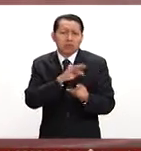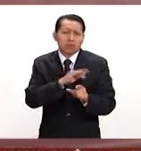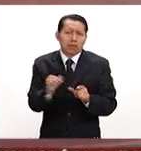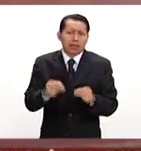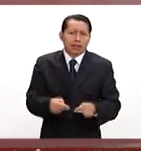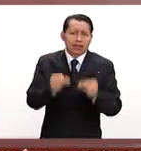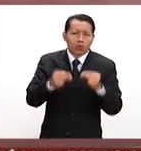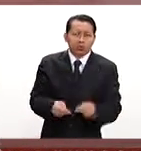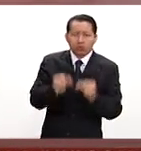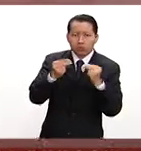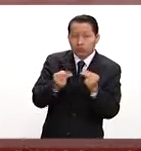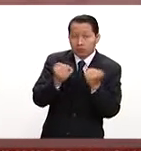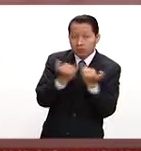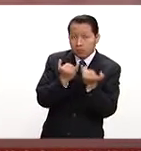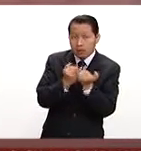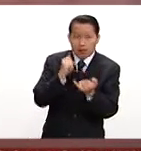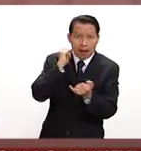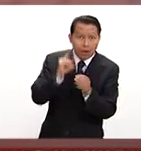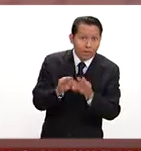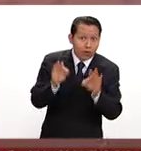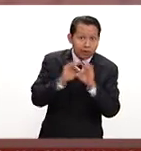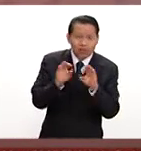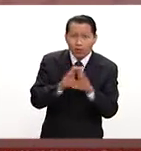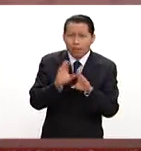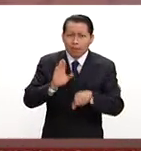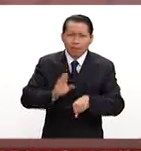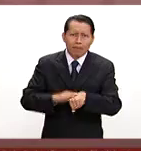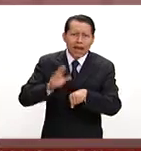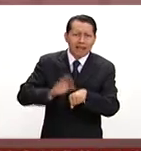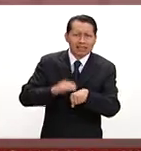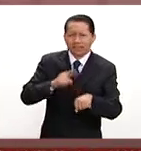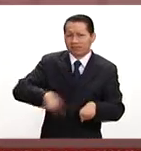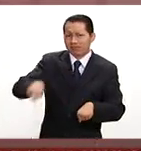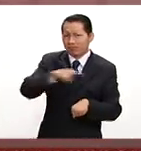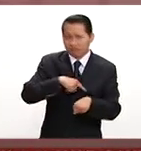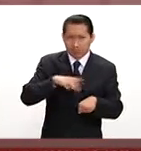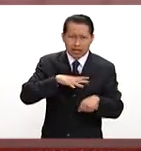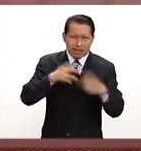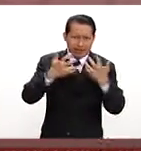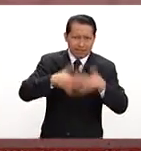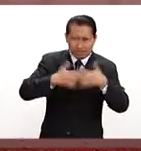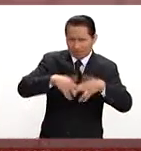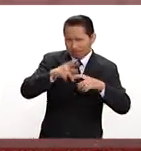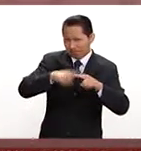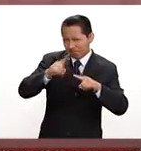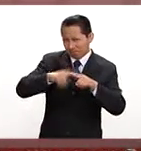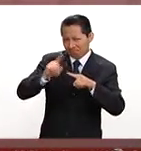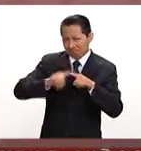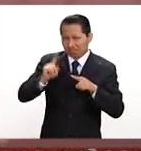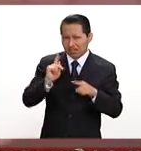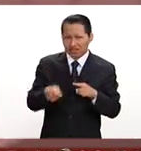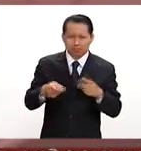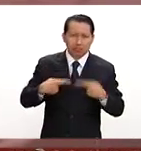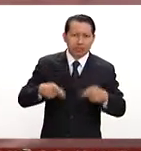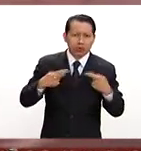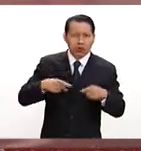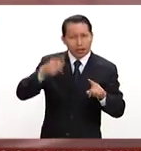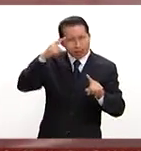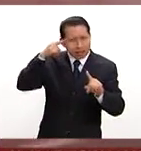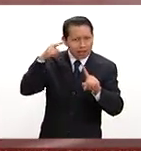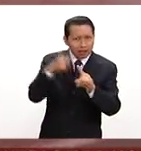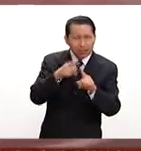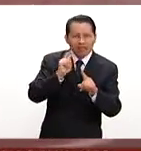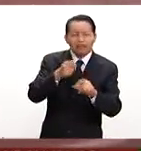negocio. Algo que es muy importante es la mayor parte de nuestros micro y pequeños empresarios son empresarios que están dedicados al